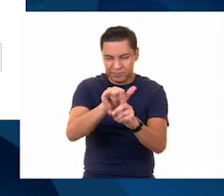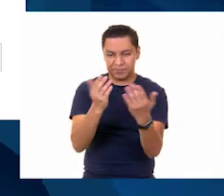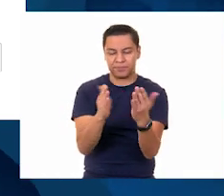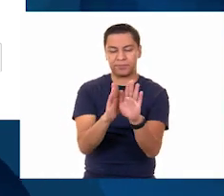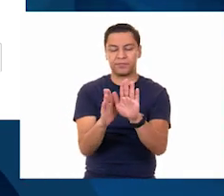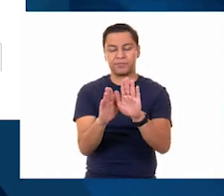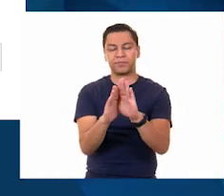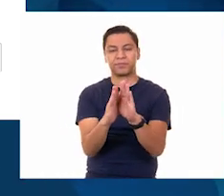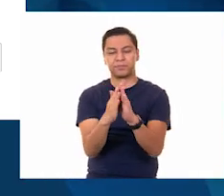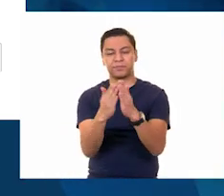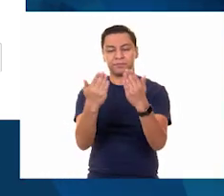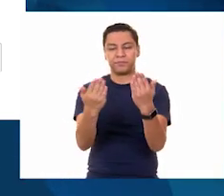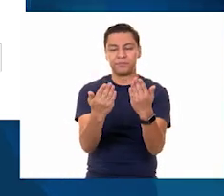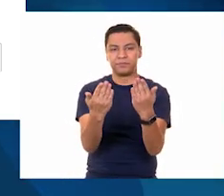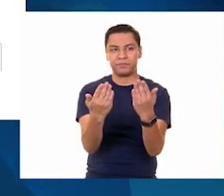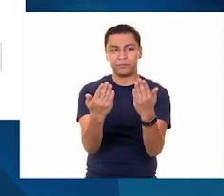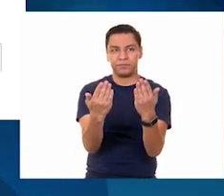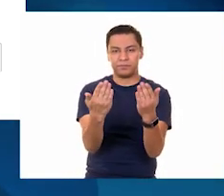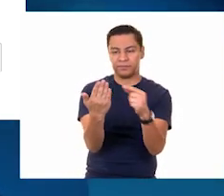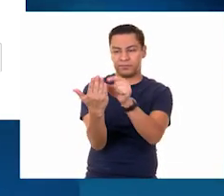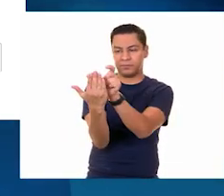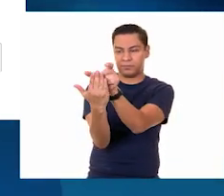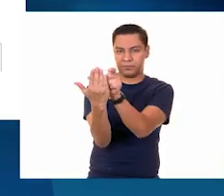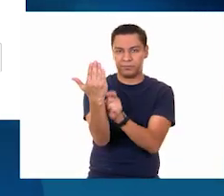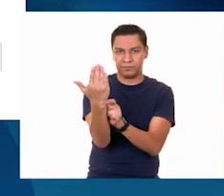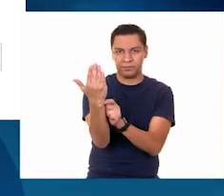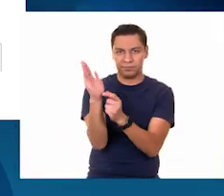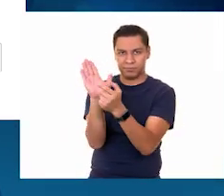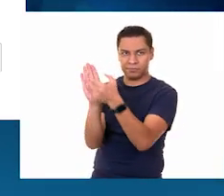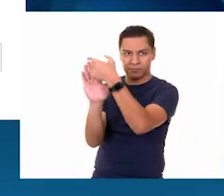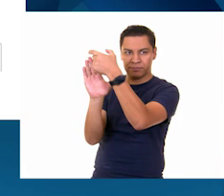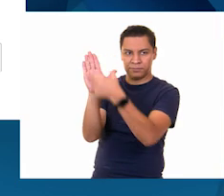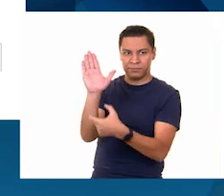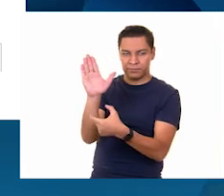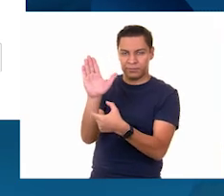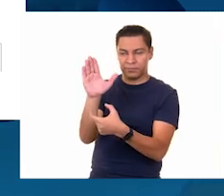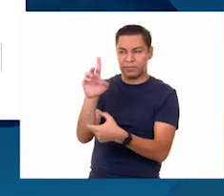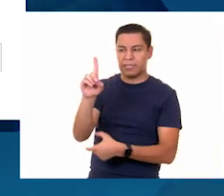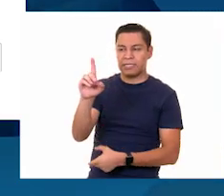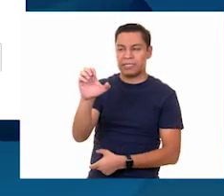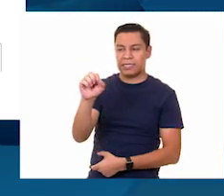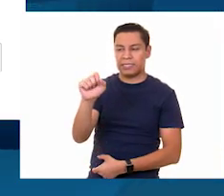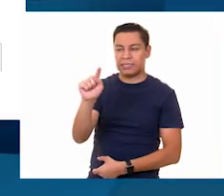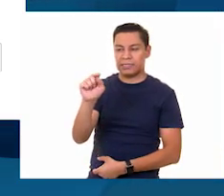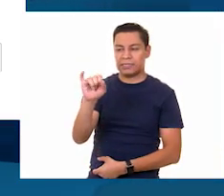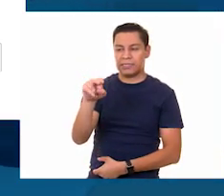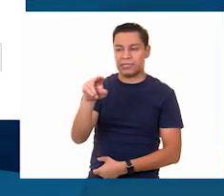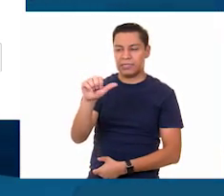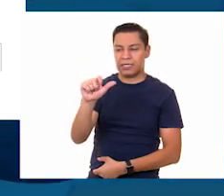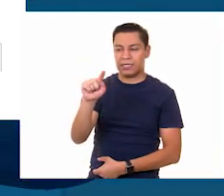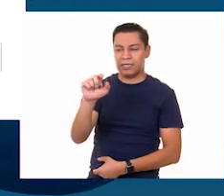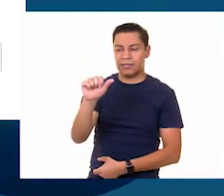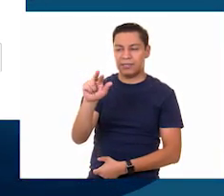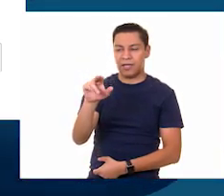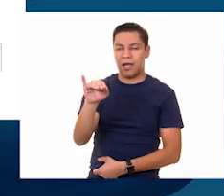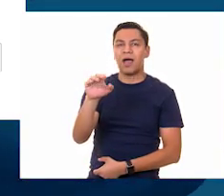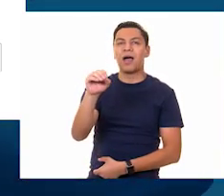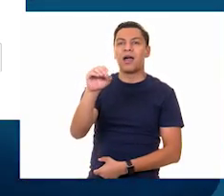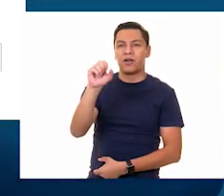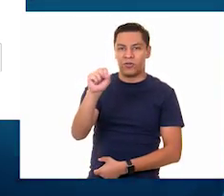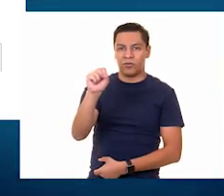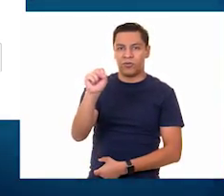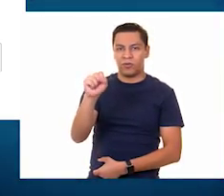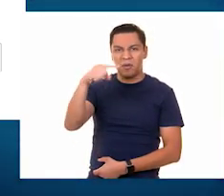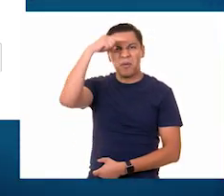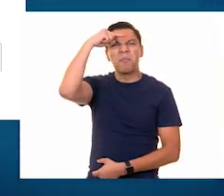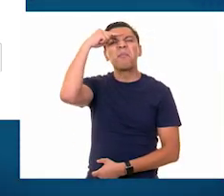de las instituciones son importantes porque nos indican que los autores del documento se expresan en nombre de estas. Perfecto,